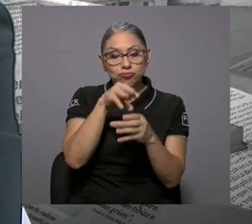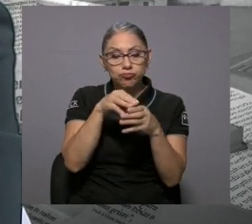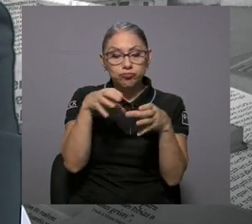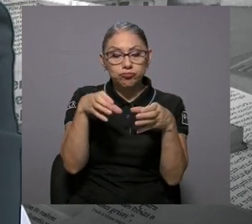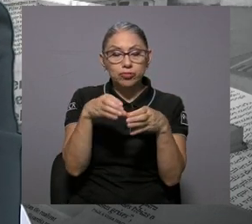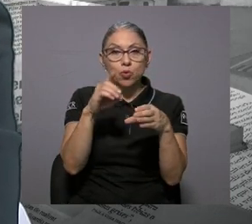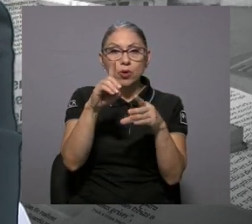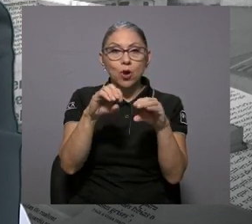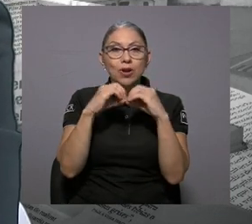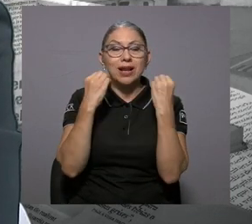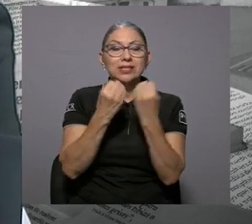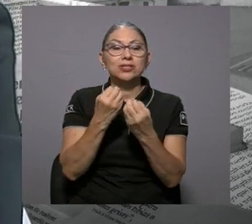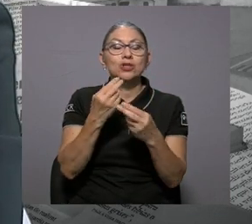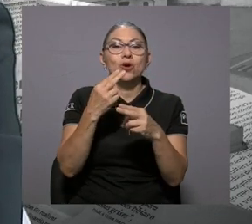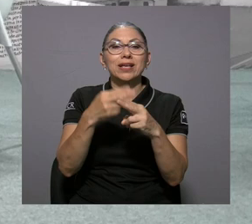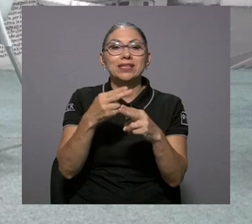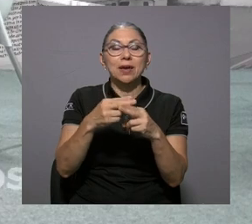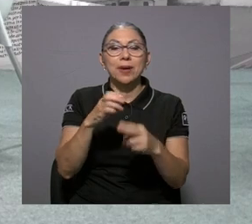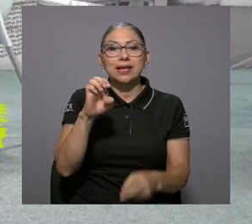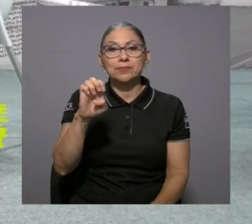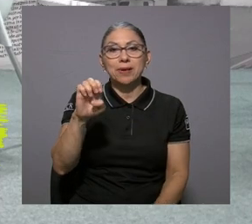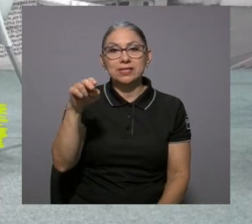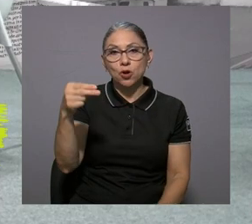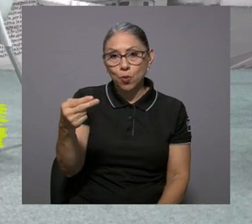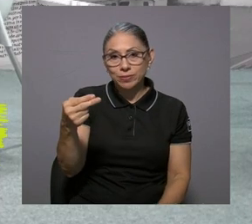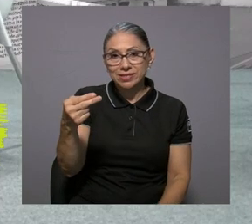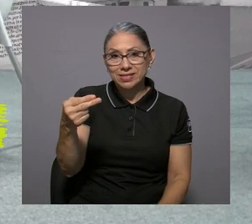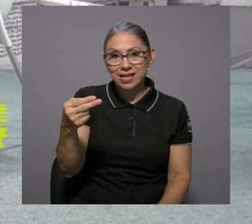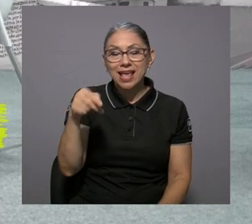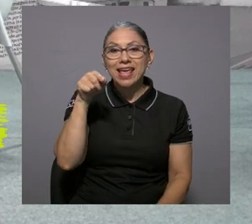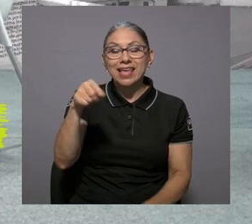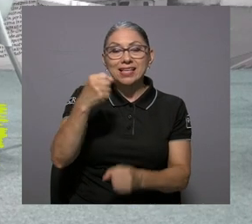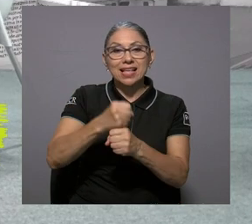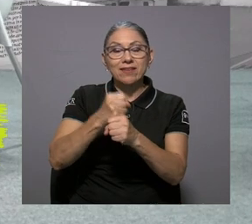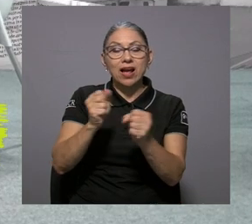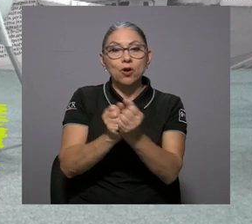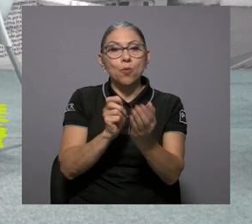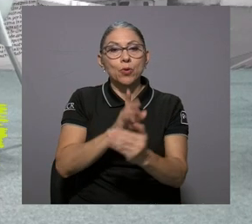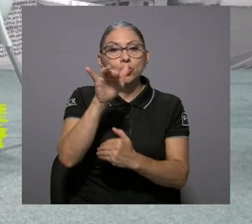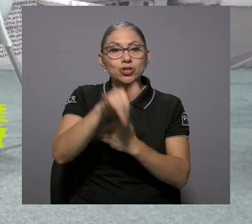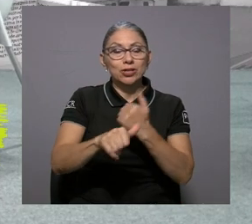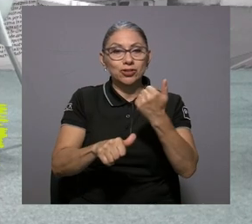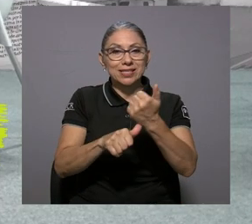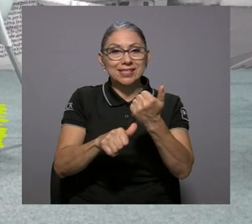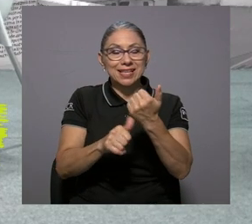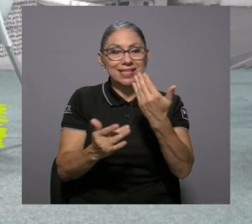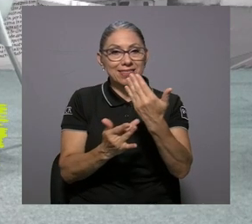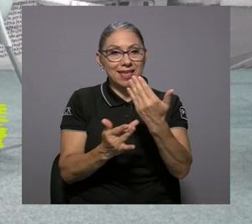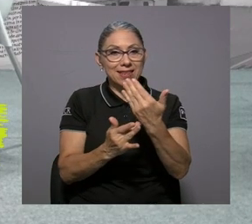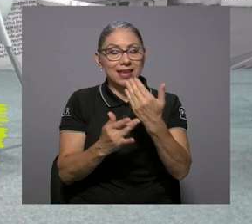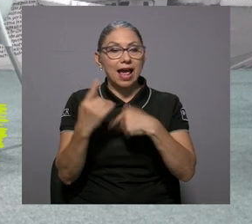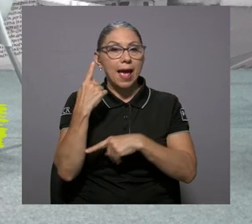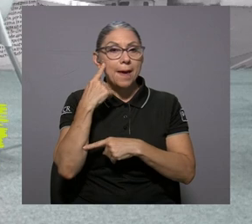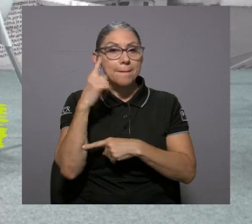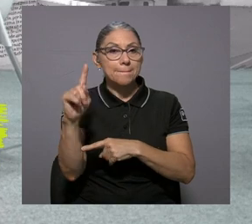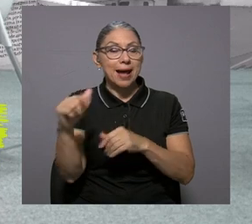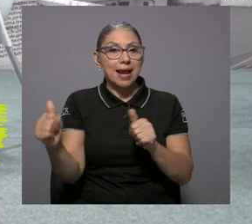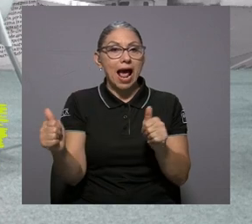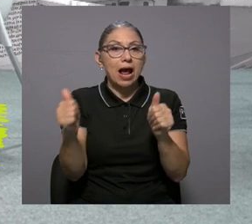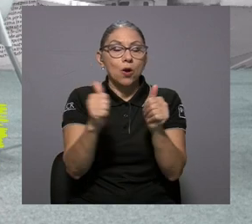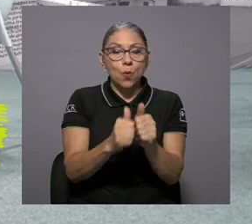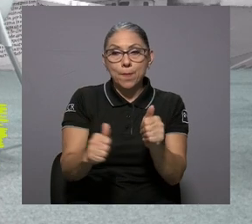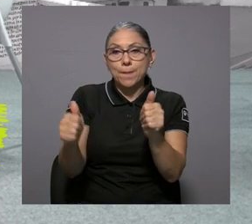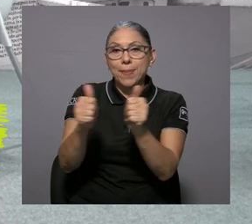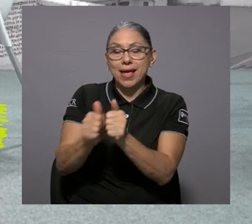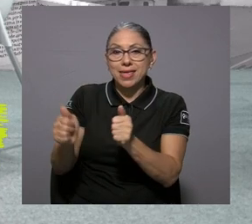organización que se llama Expertise France, que trabaja sobre proyectos de asistencia técnica para acompañar las